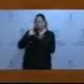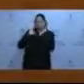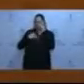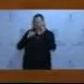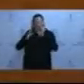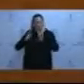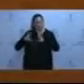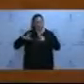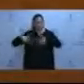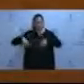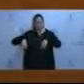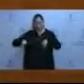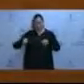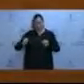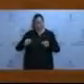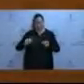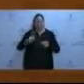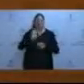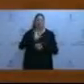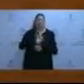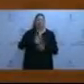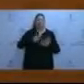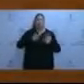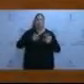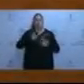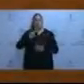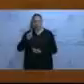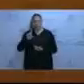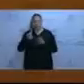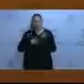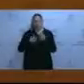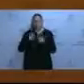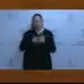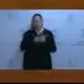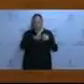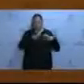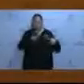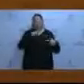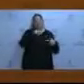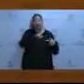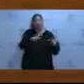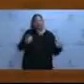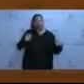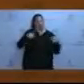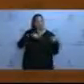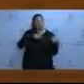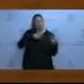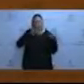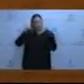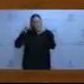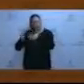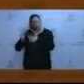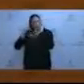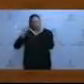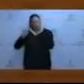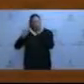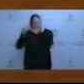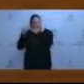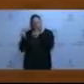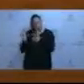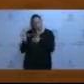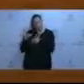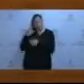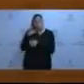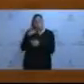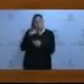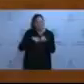urgentes gracias al aumento de personal. Bien. vemos que este problema no es único de